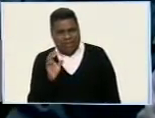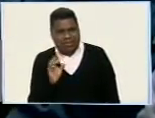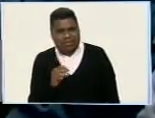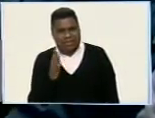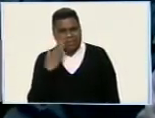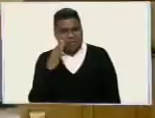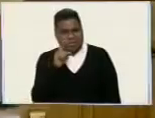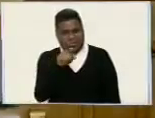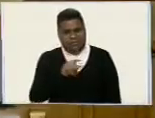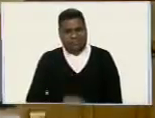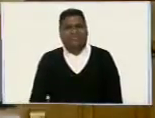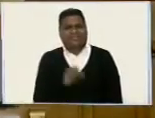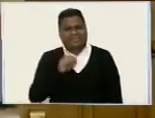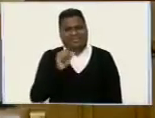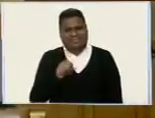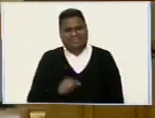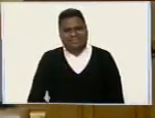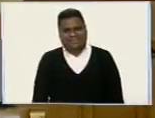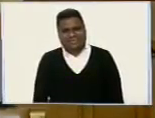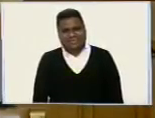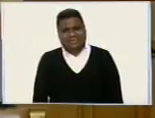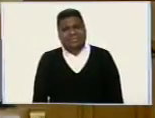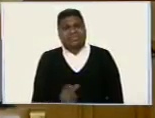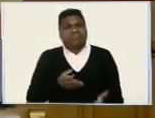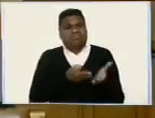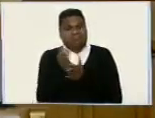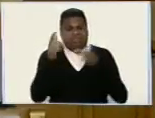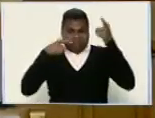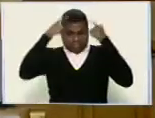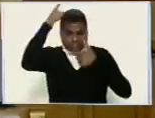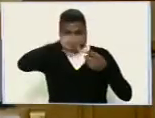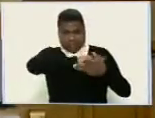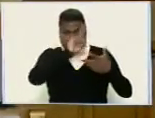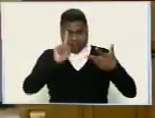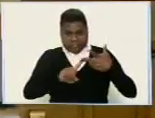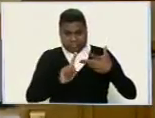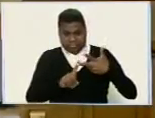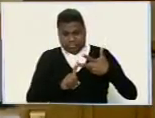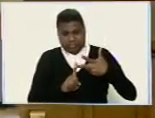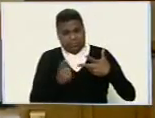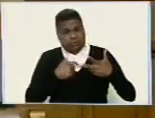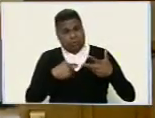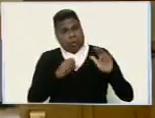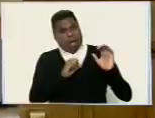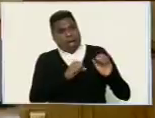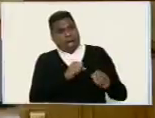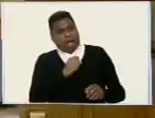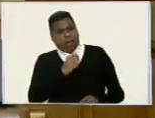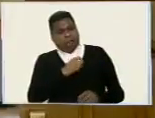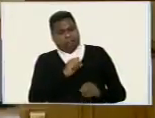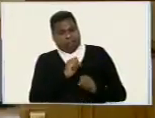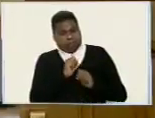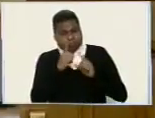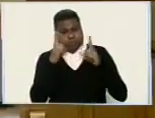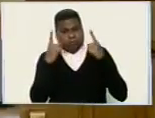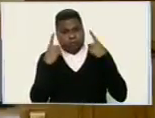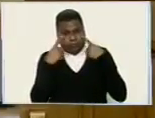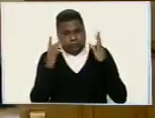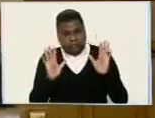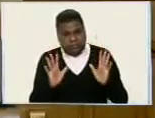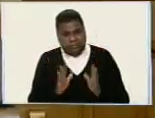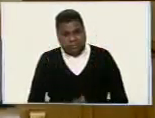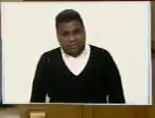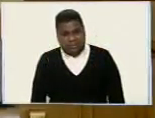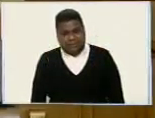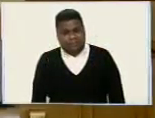Bueno, a Hugo Chávez. Y en tercer lugar, algo que de verdad a mí me asustó, y voy cerrando, mi pana,